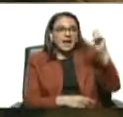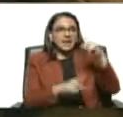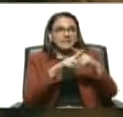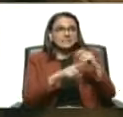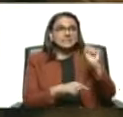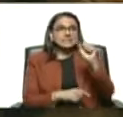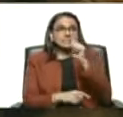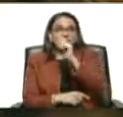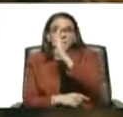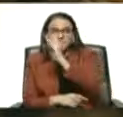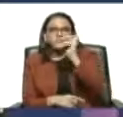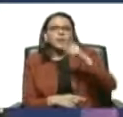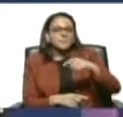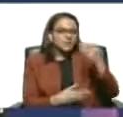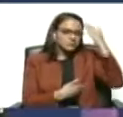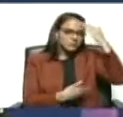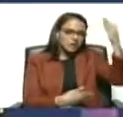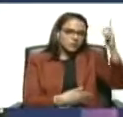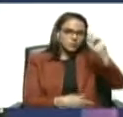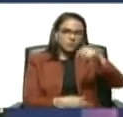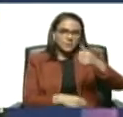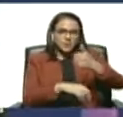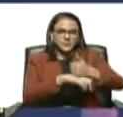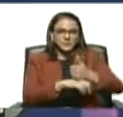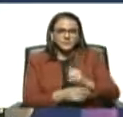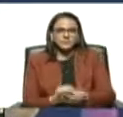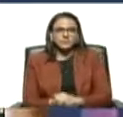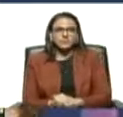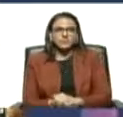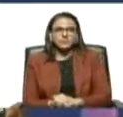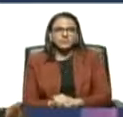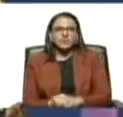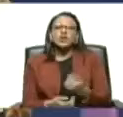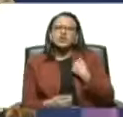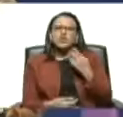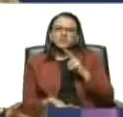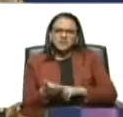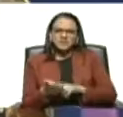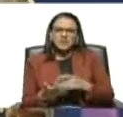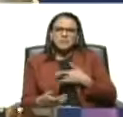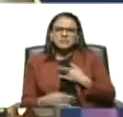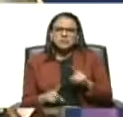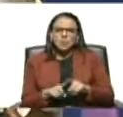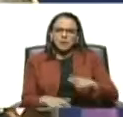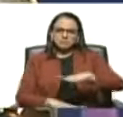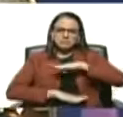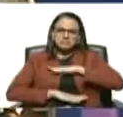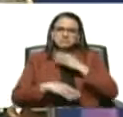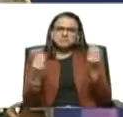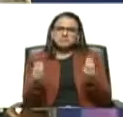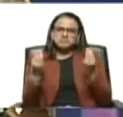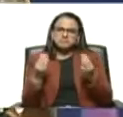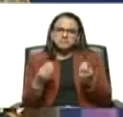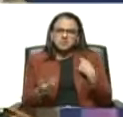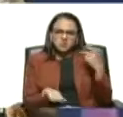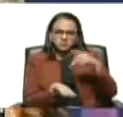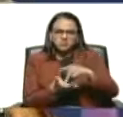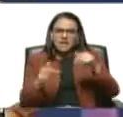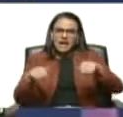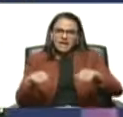hoy. Y sobre todo, es muy satisfactorio poder estar acá por segundo